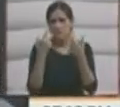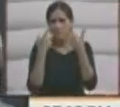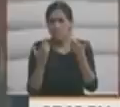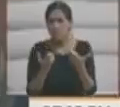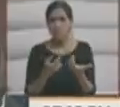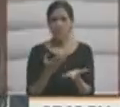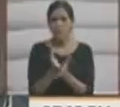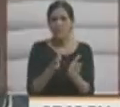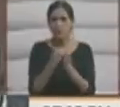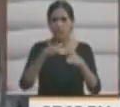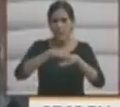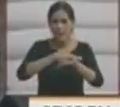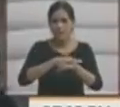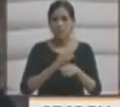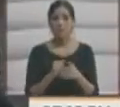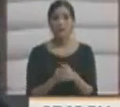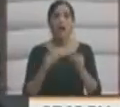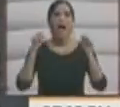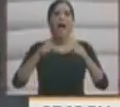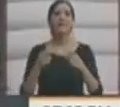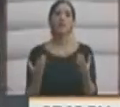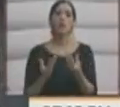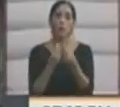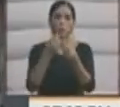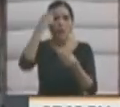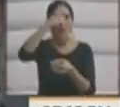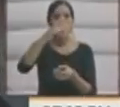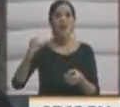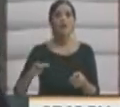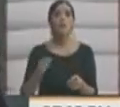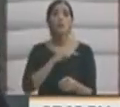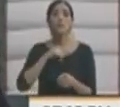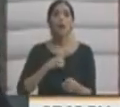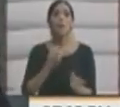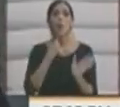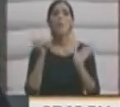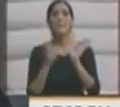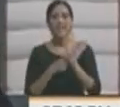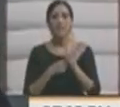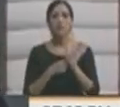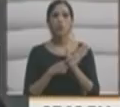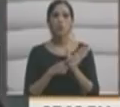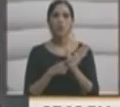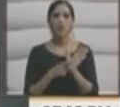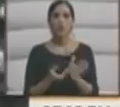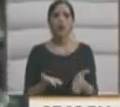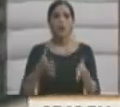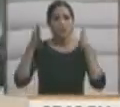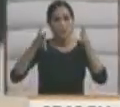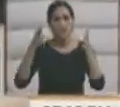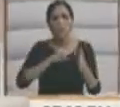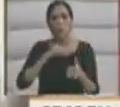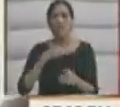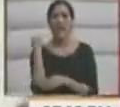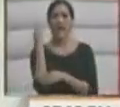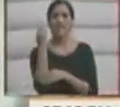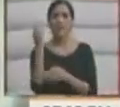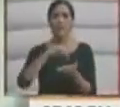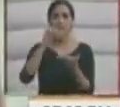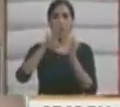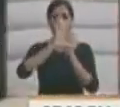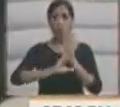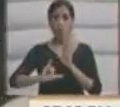esta zapatería. Aquí estoy con el pueblo rodeado porque estamos cumpliendo instrucciones de nuestra Asamblea Nacional Constituyente